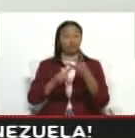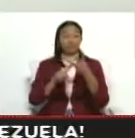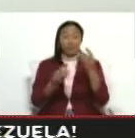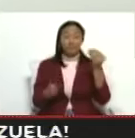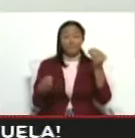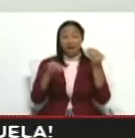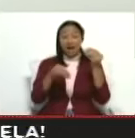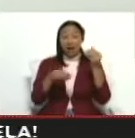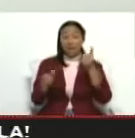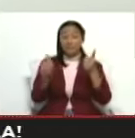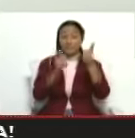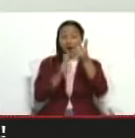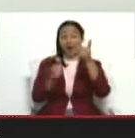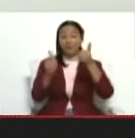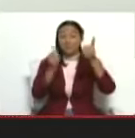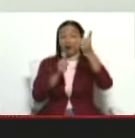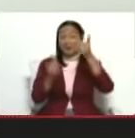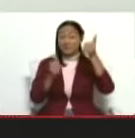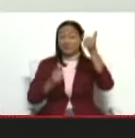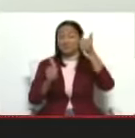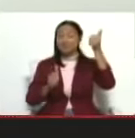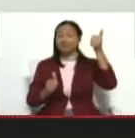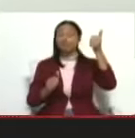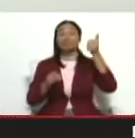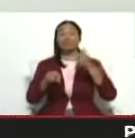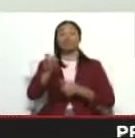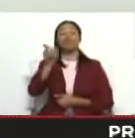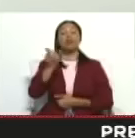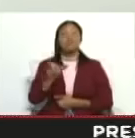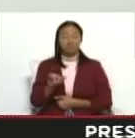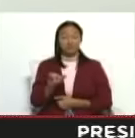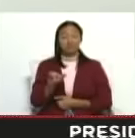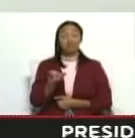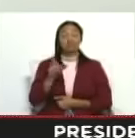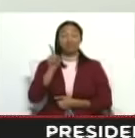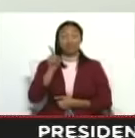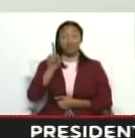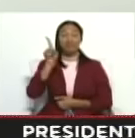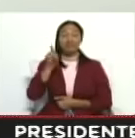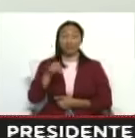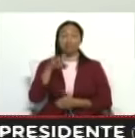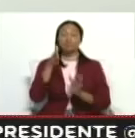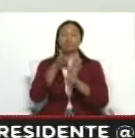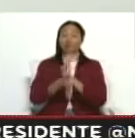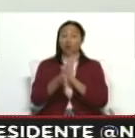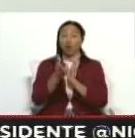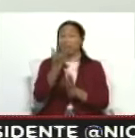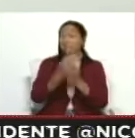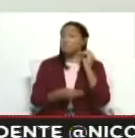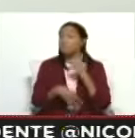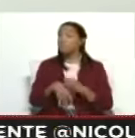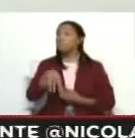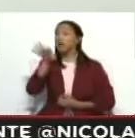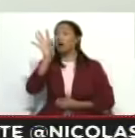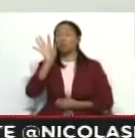una persona que ha llevado a la muerte con el programa La Salida y los firmantes con él